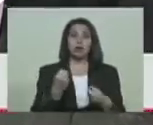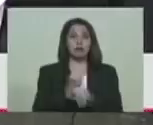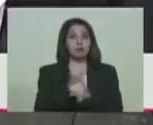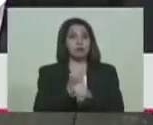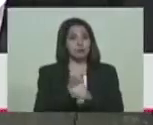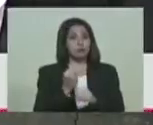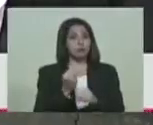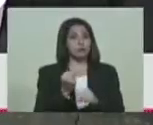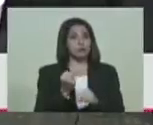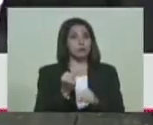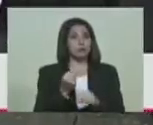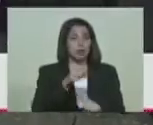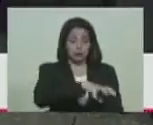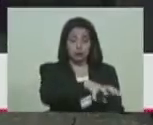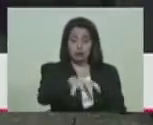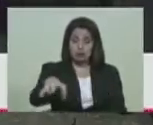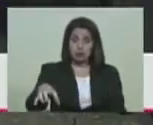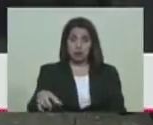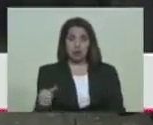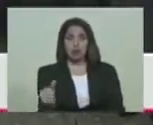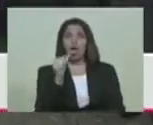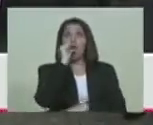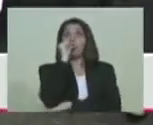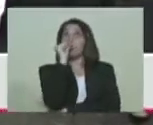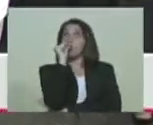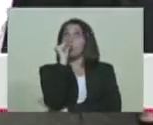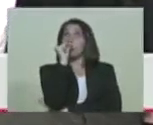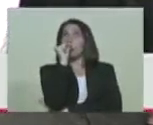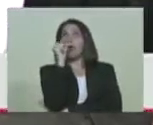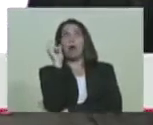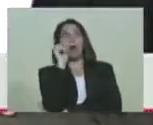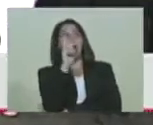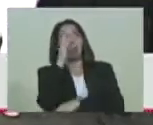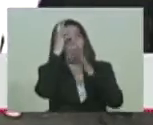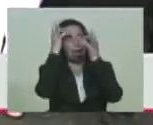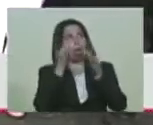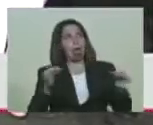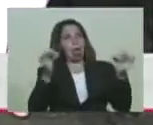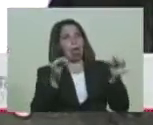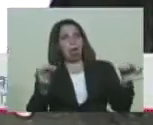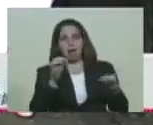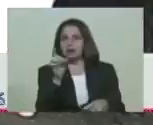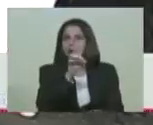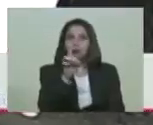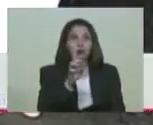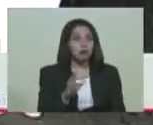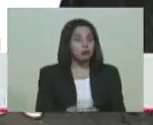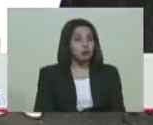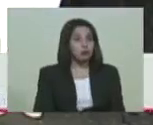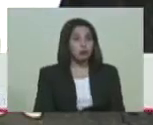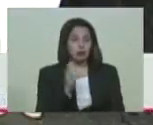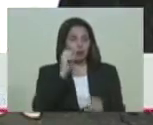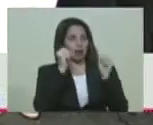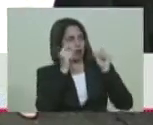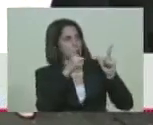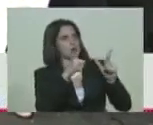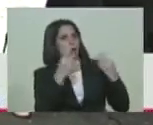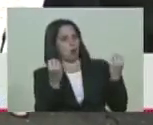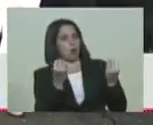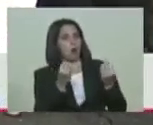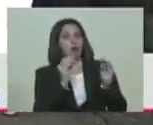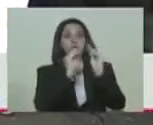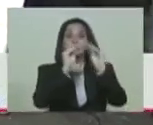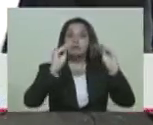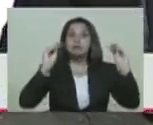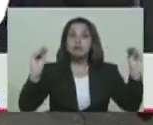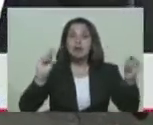regiones. No me chupo el dedo, muchachos, compañeros que me ven asombrados por lo que estoy diciendo. Mi llamado es a la paz